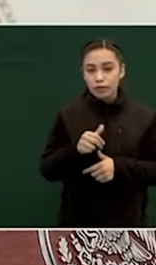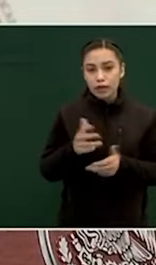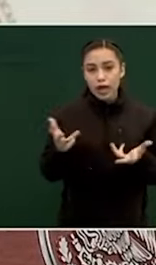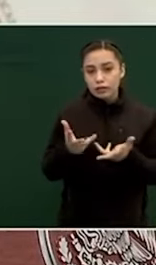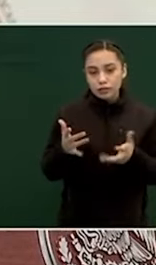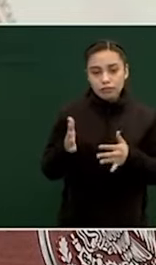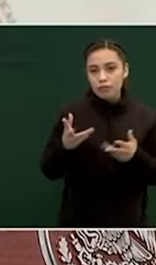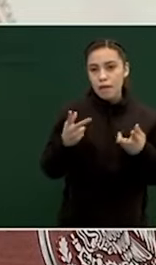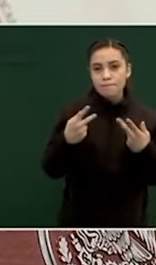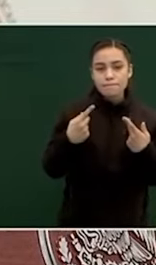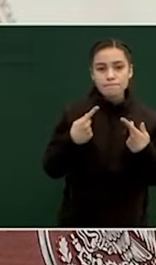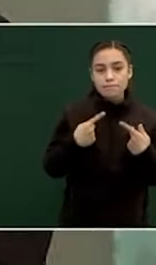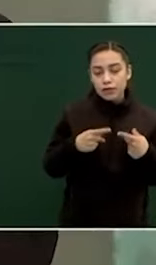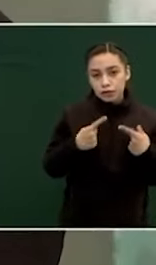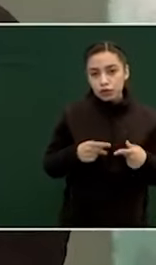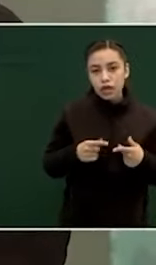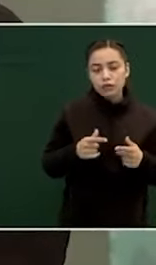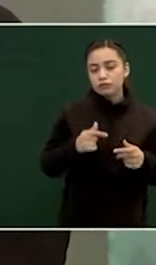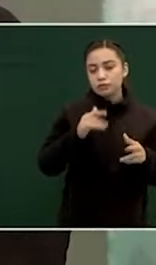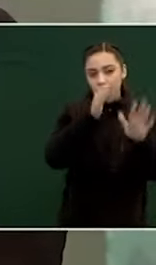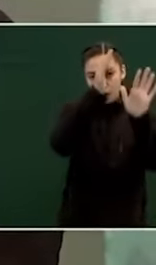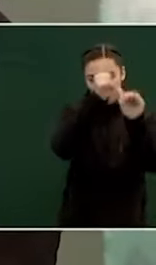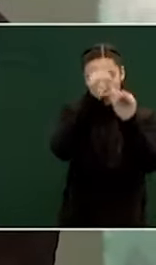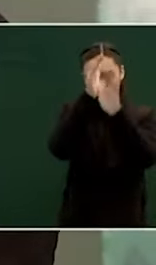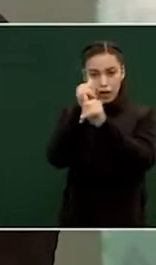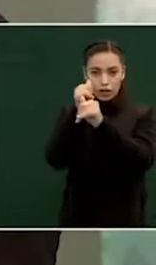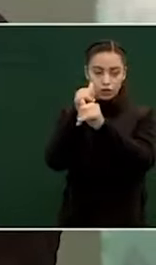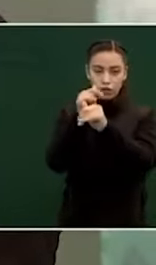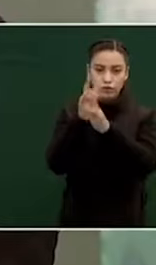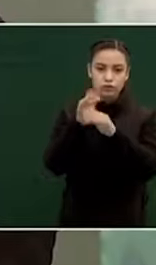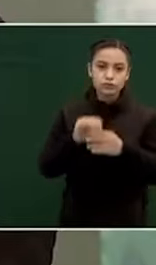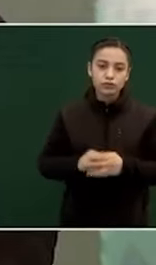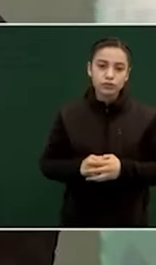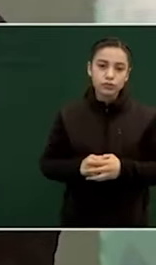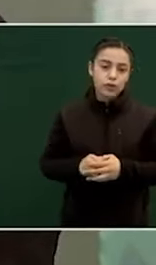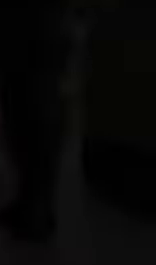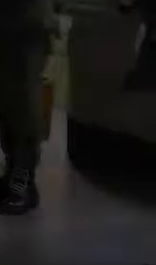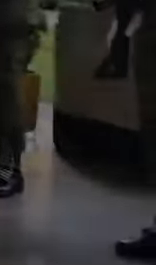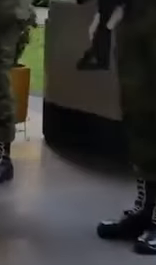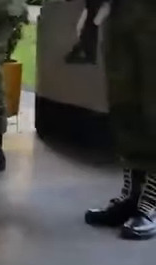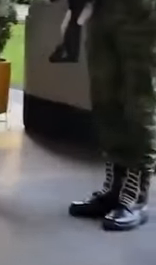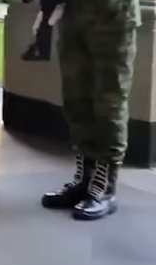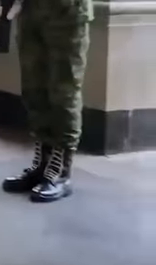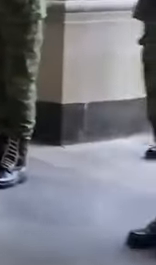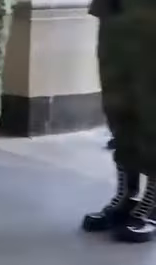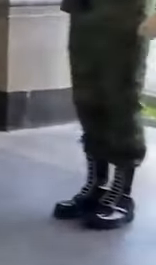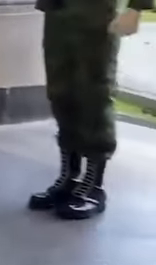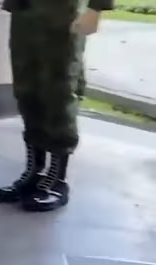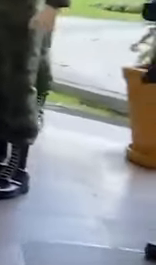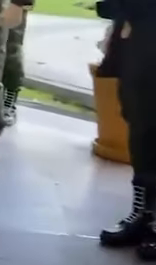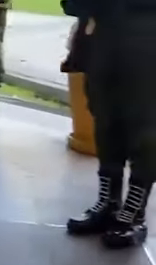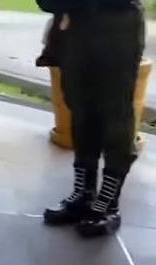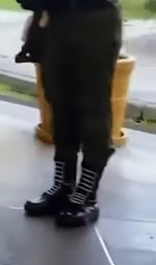invito a la gente a que se meta en Twitter y que pueda discutir con Pablo Iglesias, con Irene Montero, como estoy discutiendo yo, porque realmente ahora está